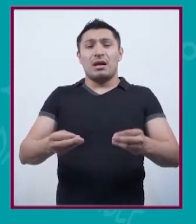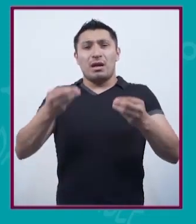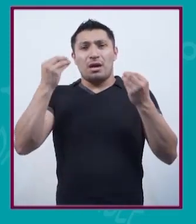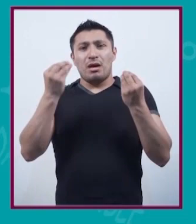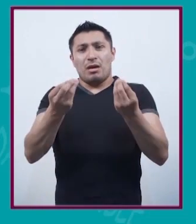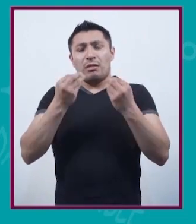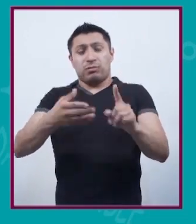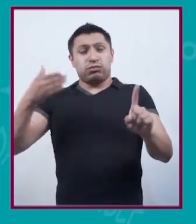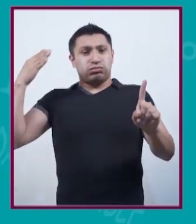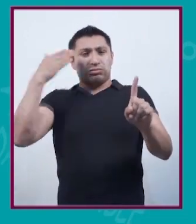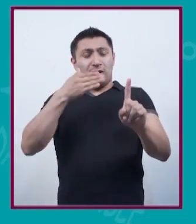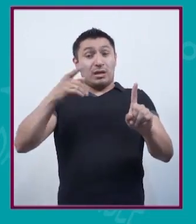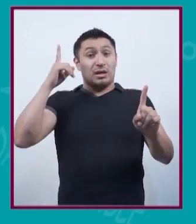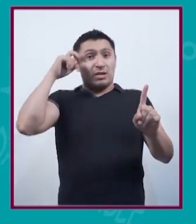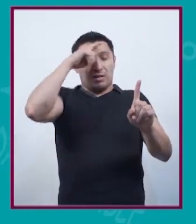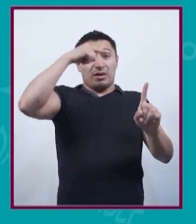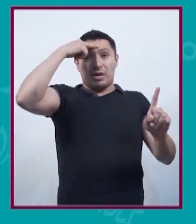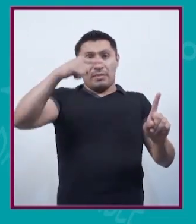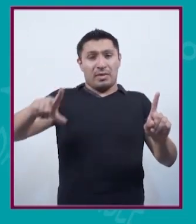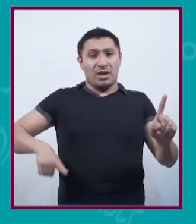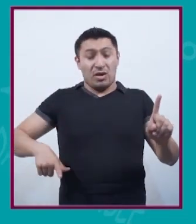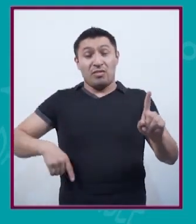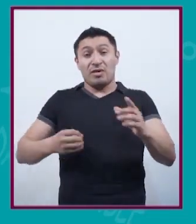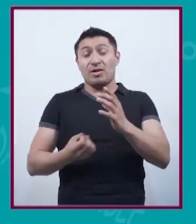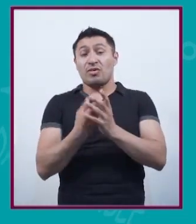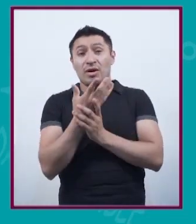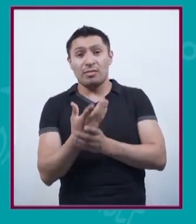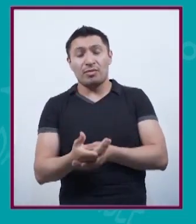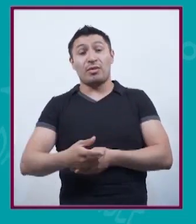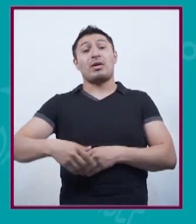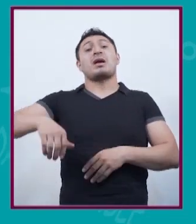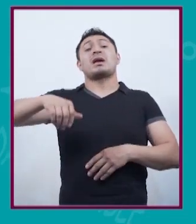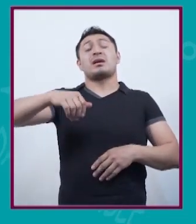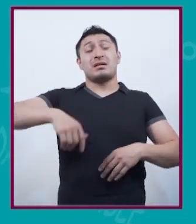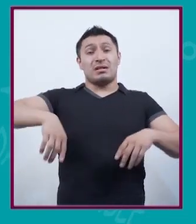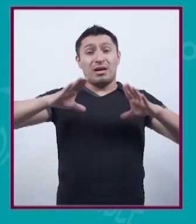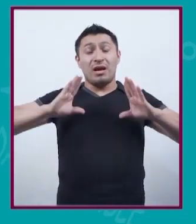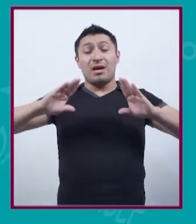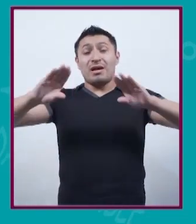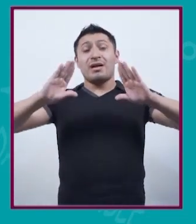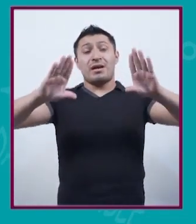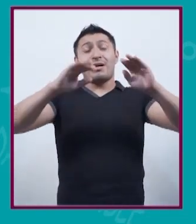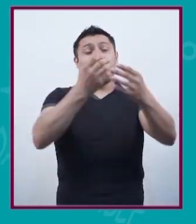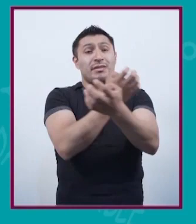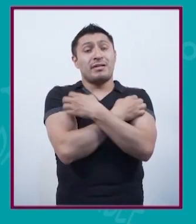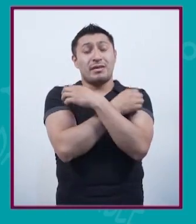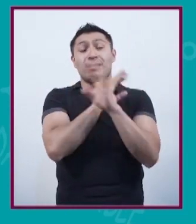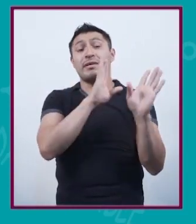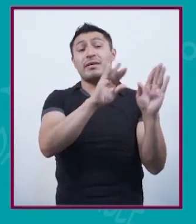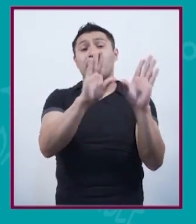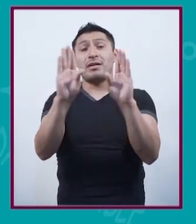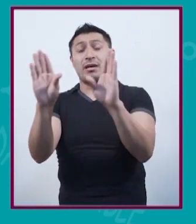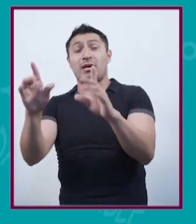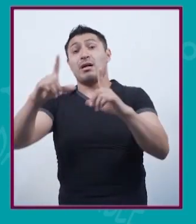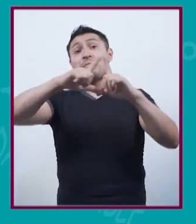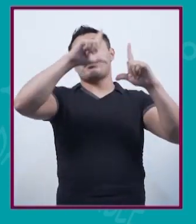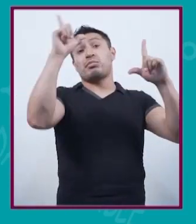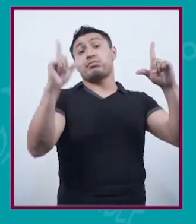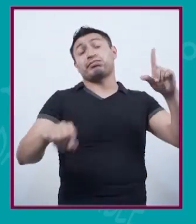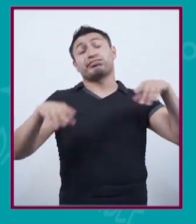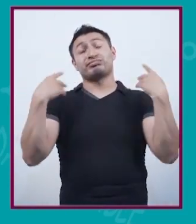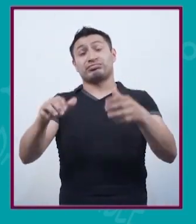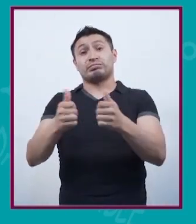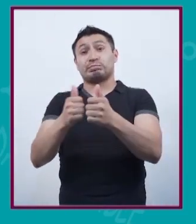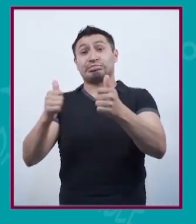santidad. La Revolución Mexicana había terminado. Entonces, un enorme desafío se levantaba para los nuevos